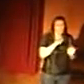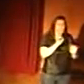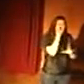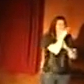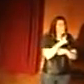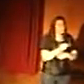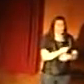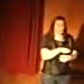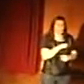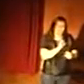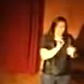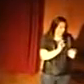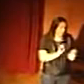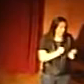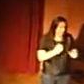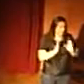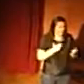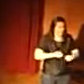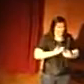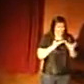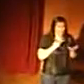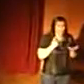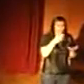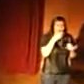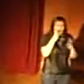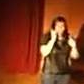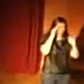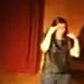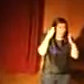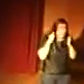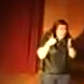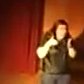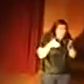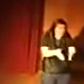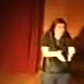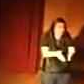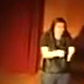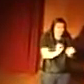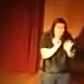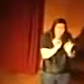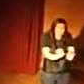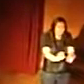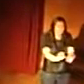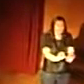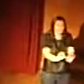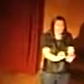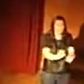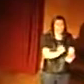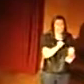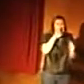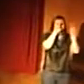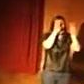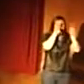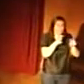española por tanto entenderán que yo me vaya a centrar de manera muy muy muy muy exclusiva en en en el